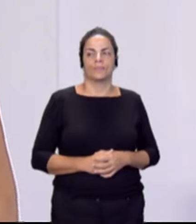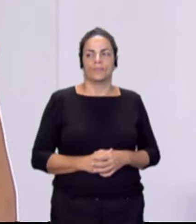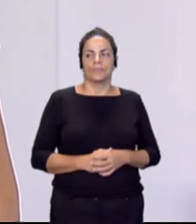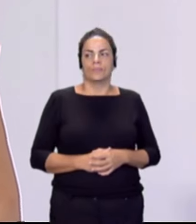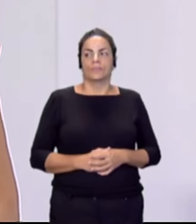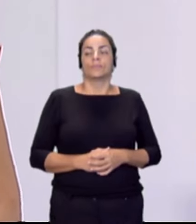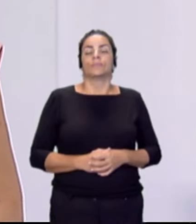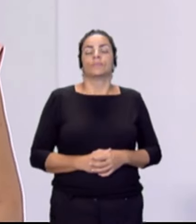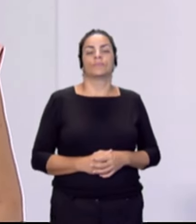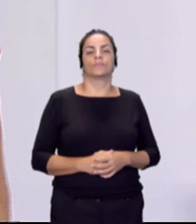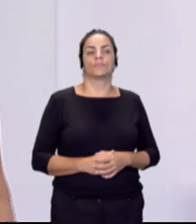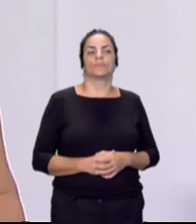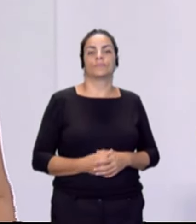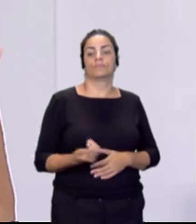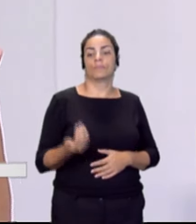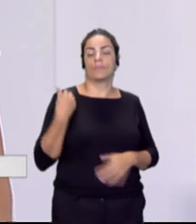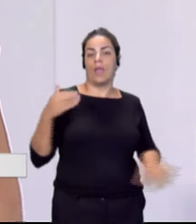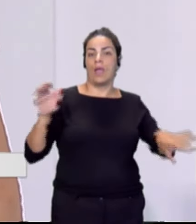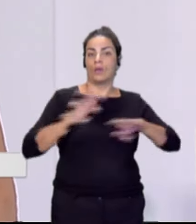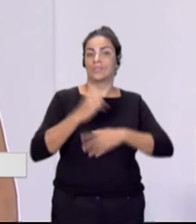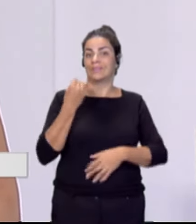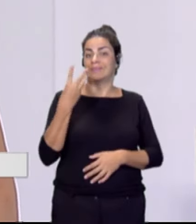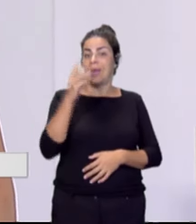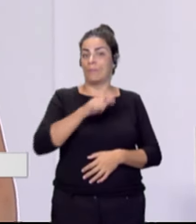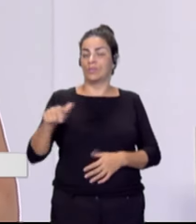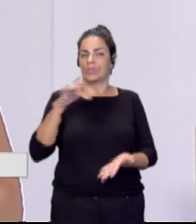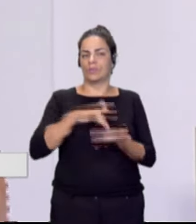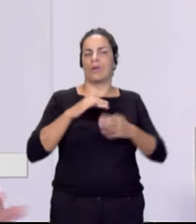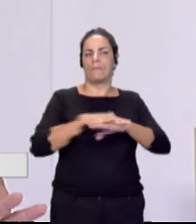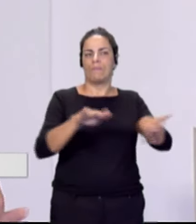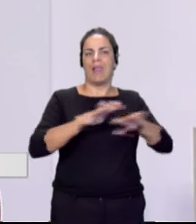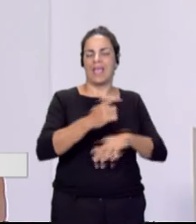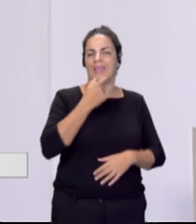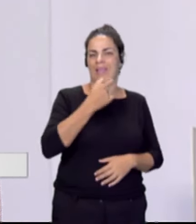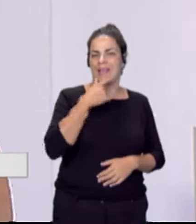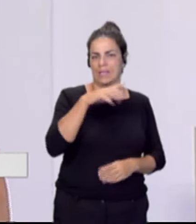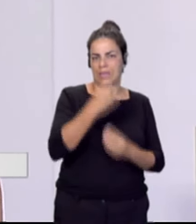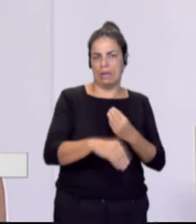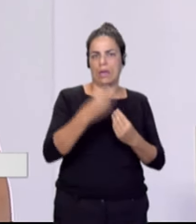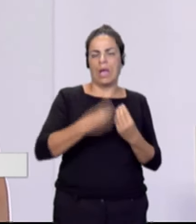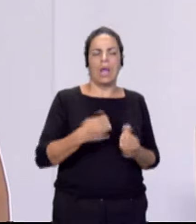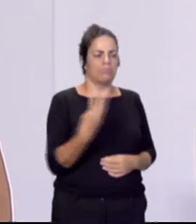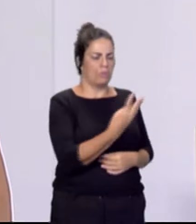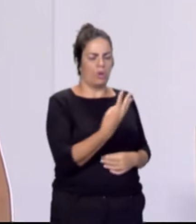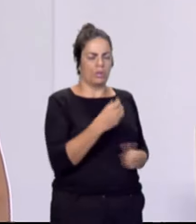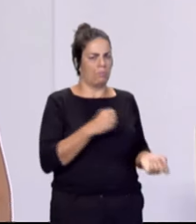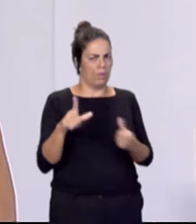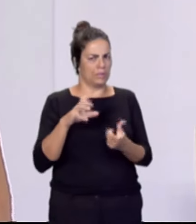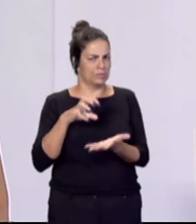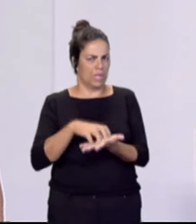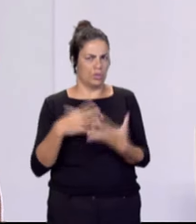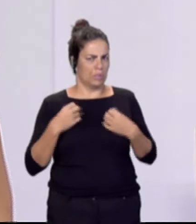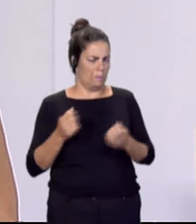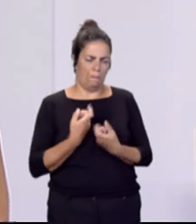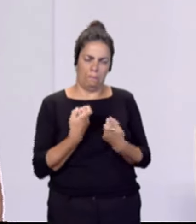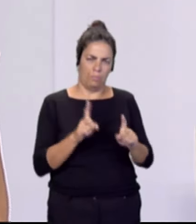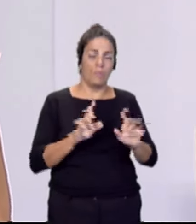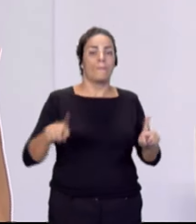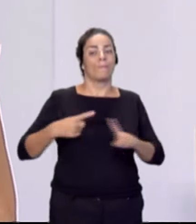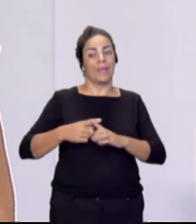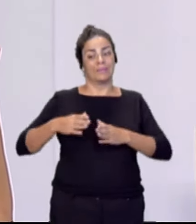Tres personas llegaban esta pasada noche a la playa del Inglés en Gran Canaria. Ninguno necesitó ser trasladado a un centro sanitario. Y otras dos embarcaciones